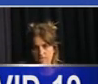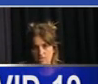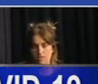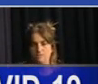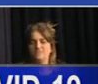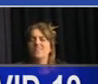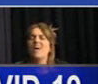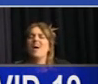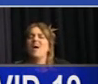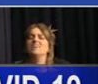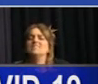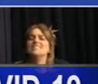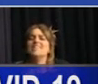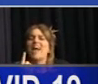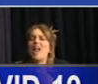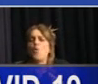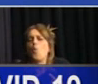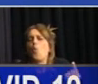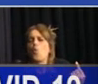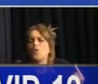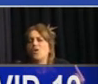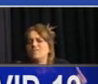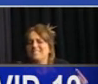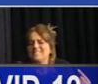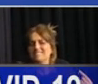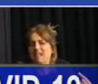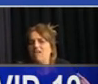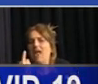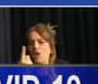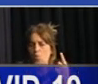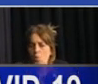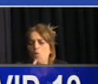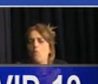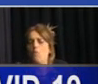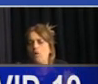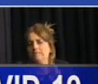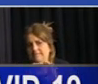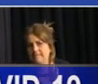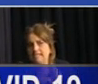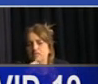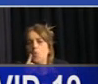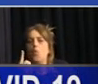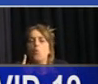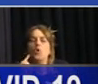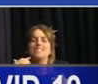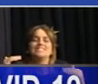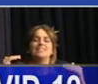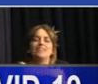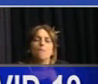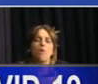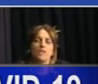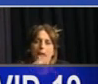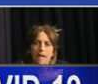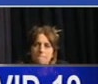hay un par de excepciones claramente establecidas uno es el transporte de cargas